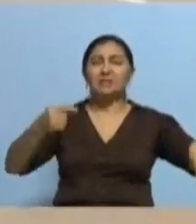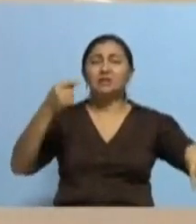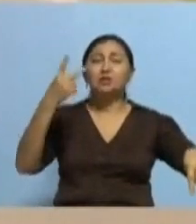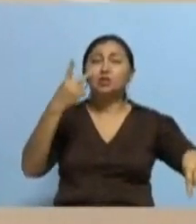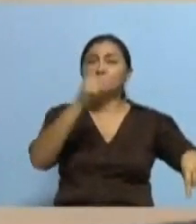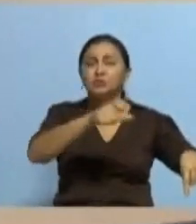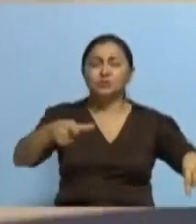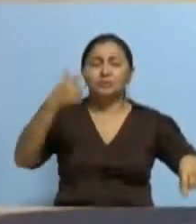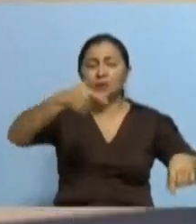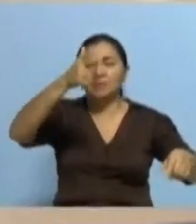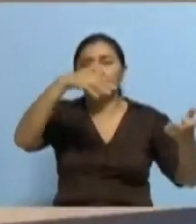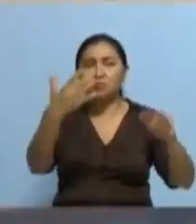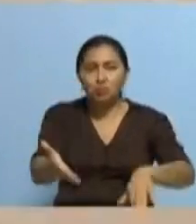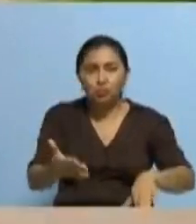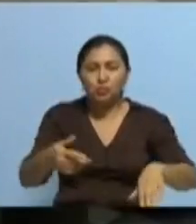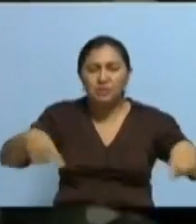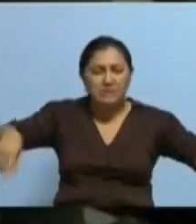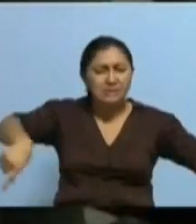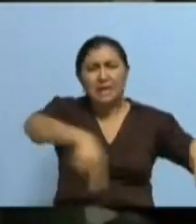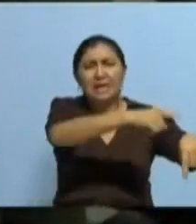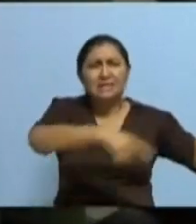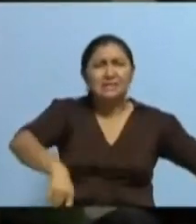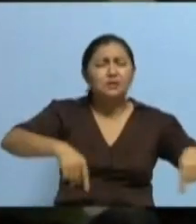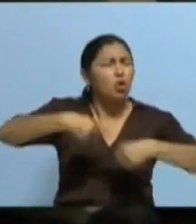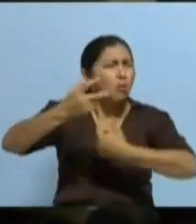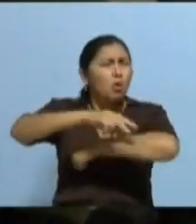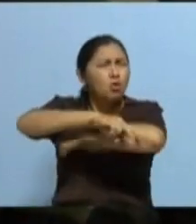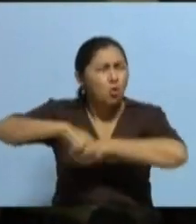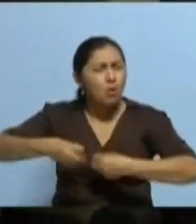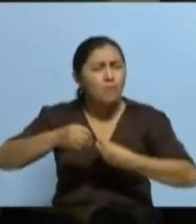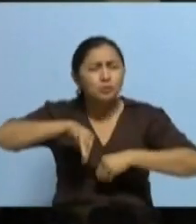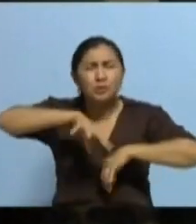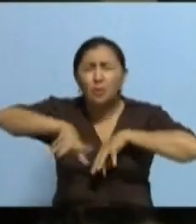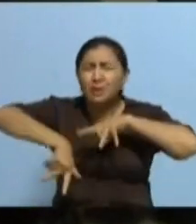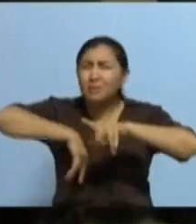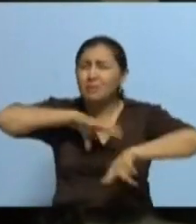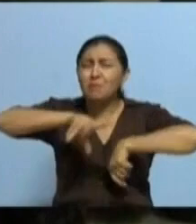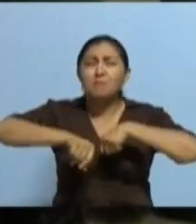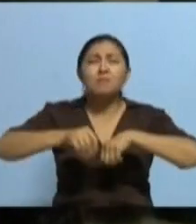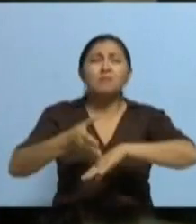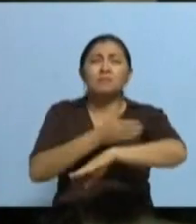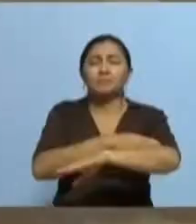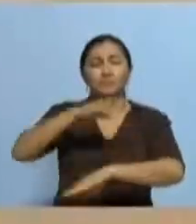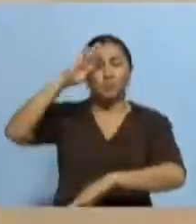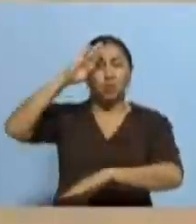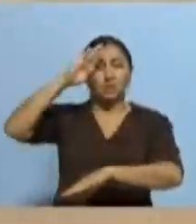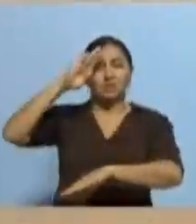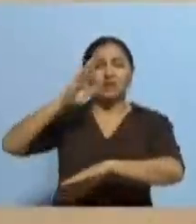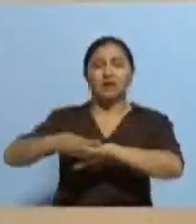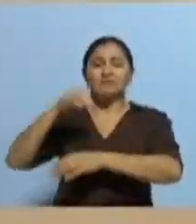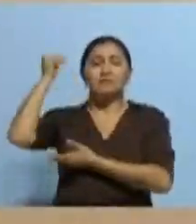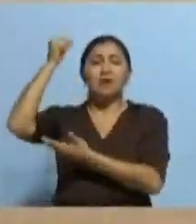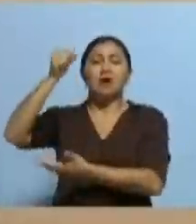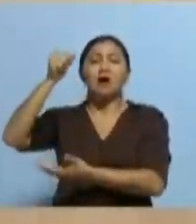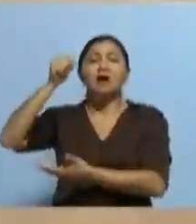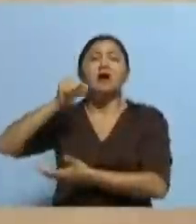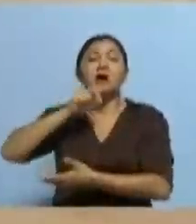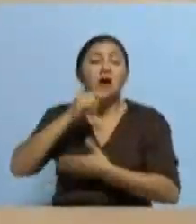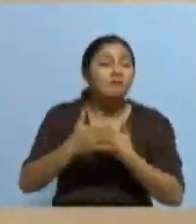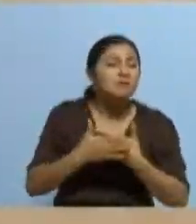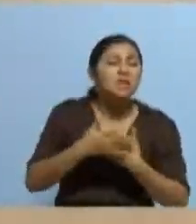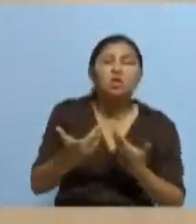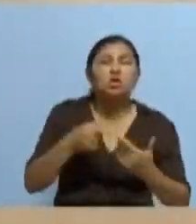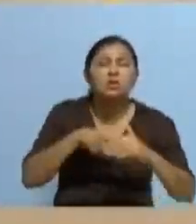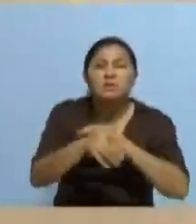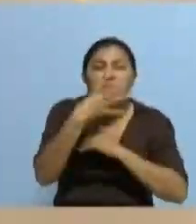semana, las autoridades en el departamento de La Guajira ofrecieron 10 millones de pesos de recompensa para quien suministre información sobre